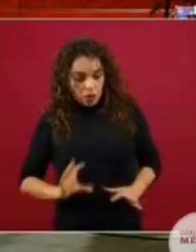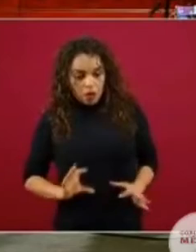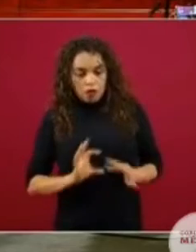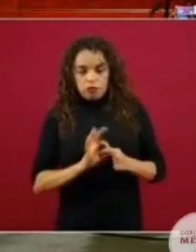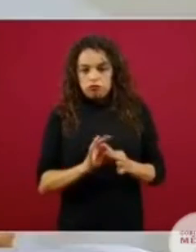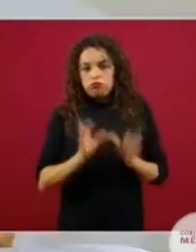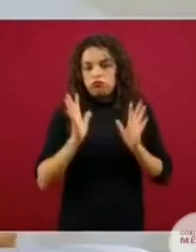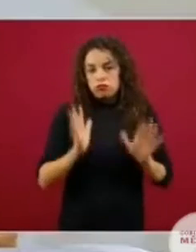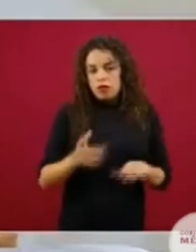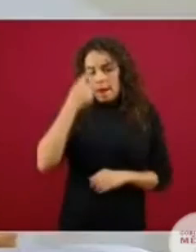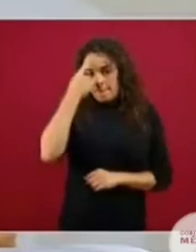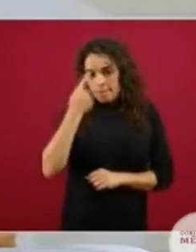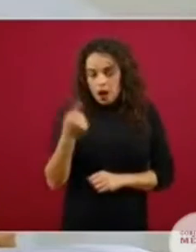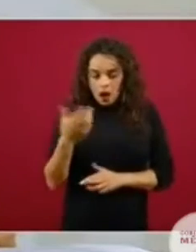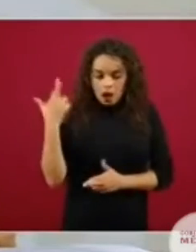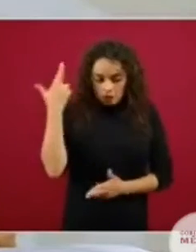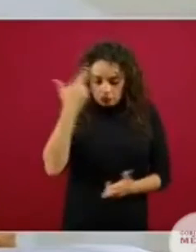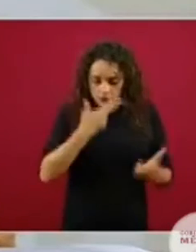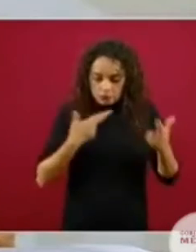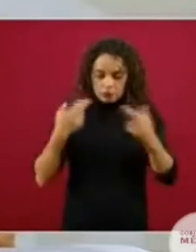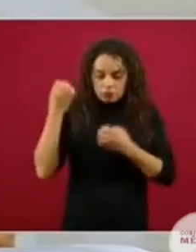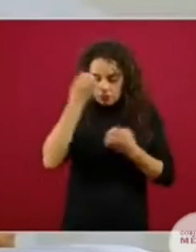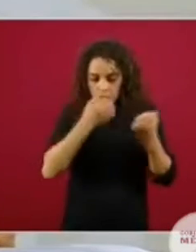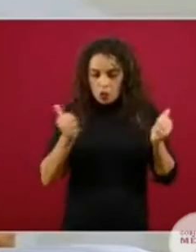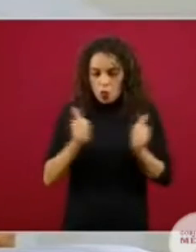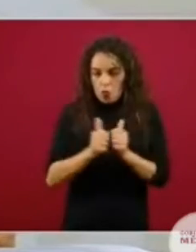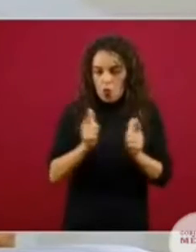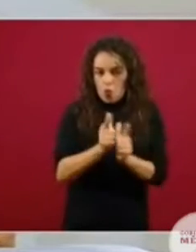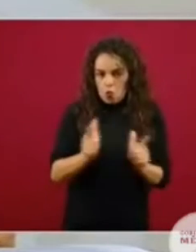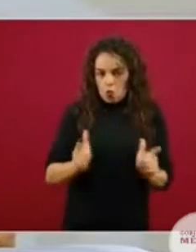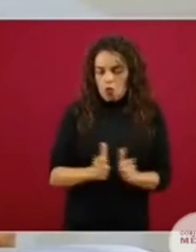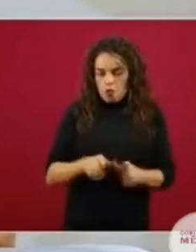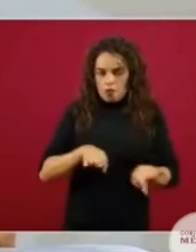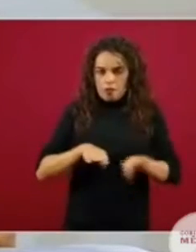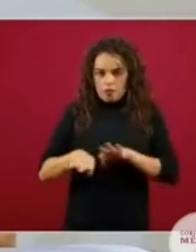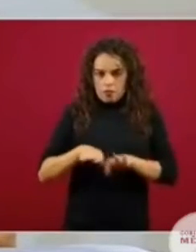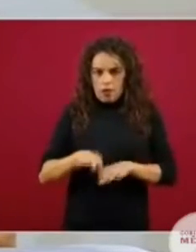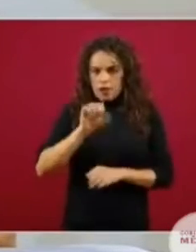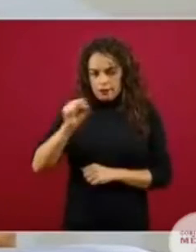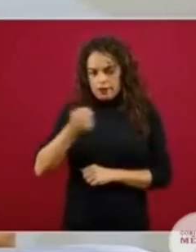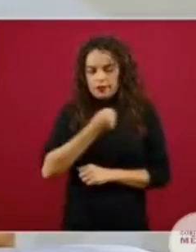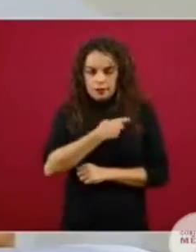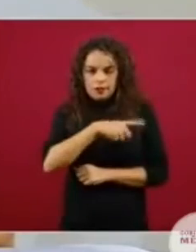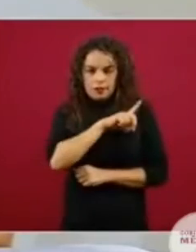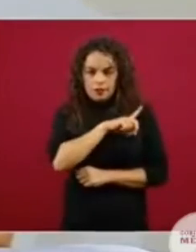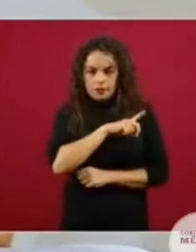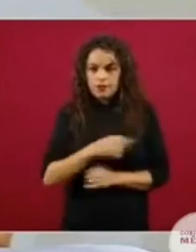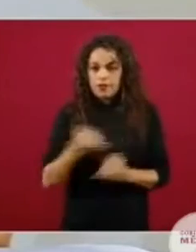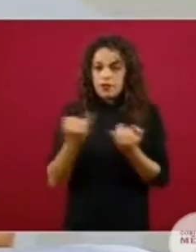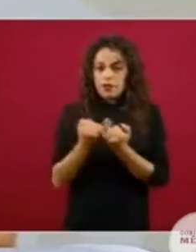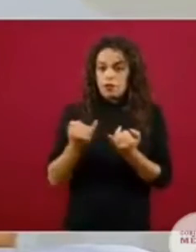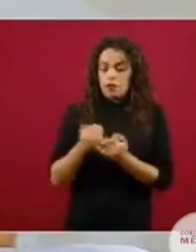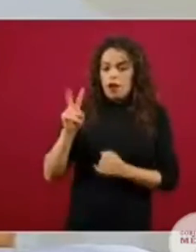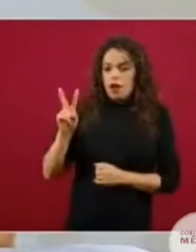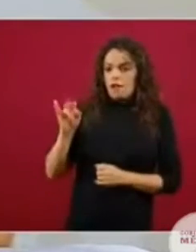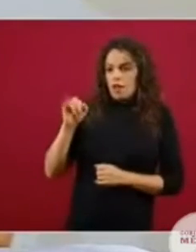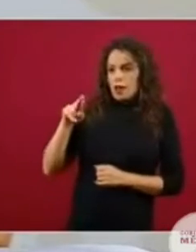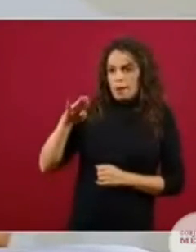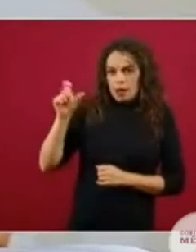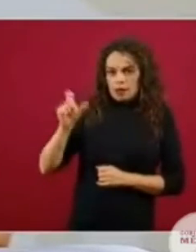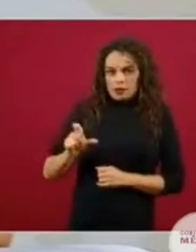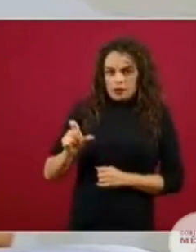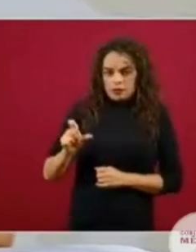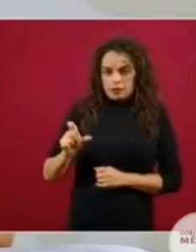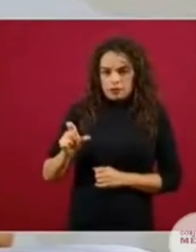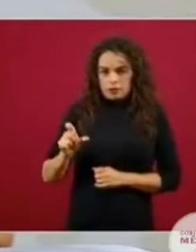análisis a este grupo de trabajo la secretaria de salud también birmex que aprovechó y ya lo saben se